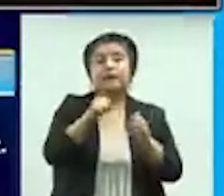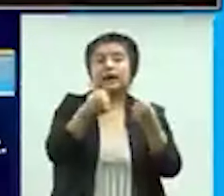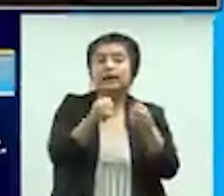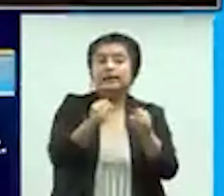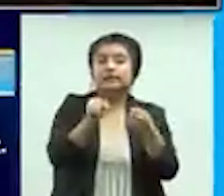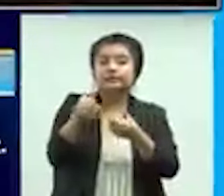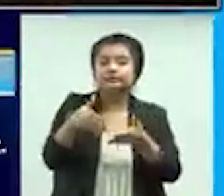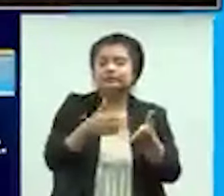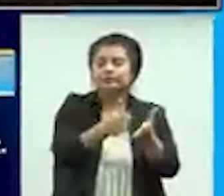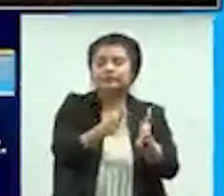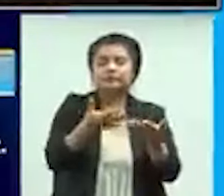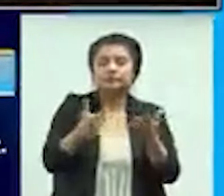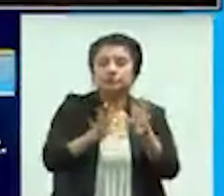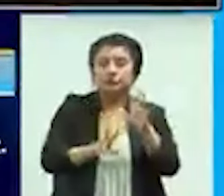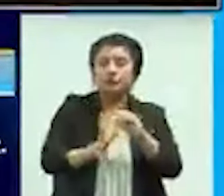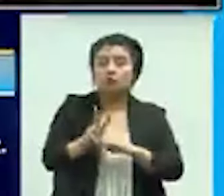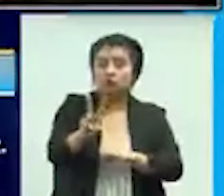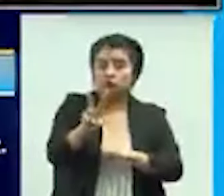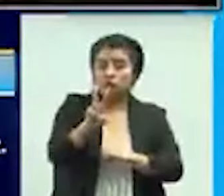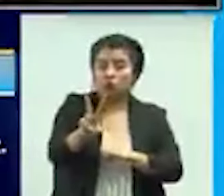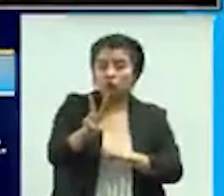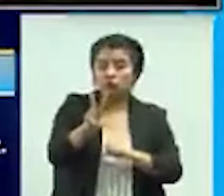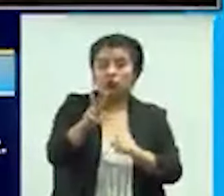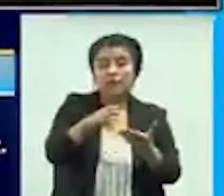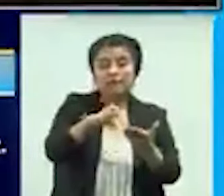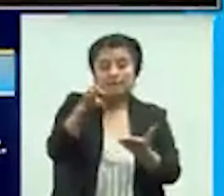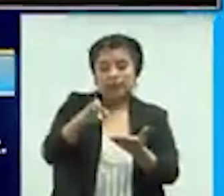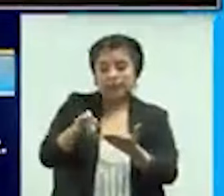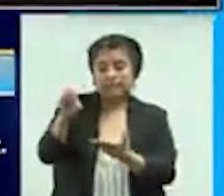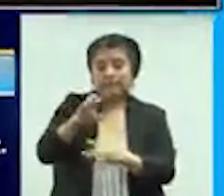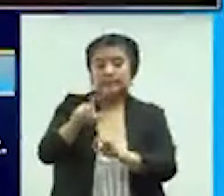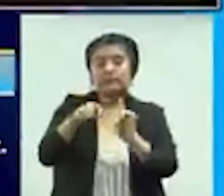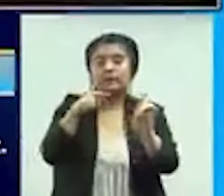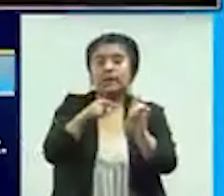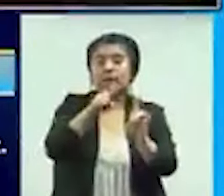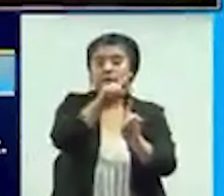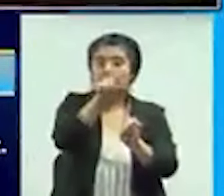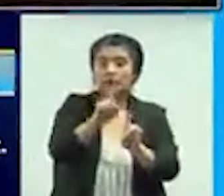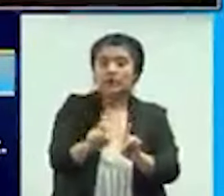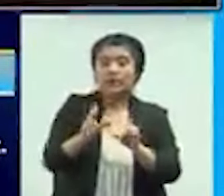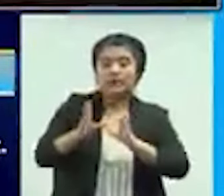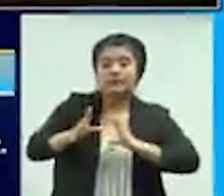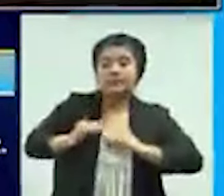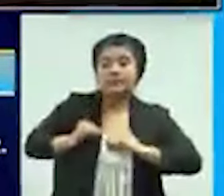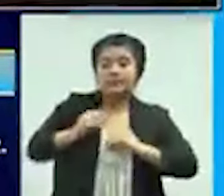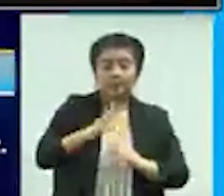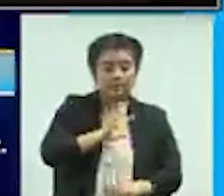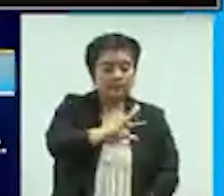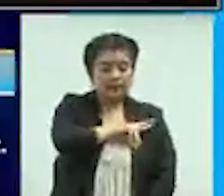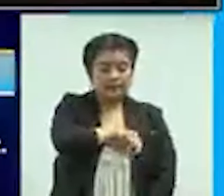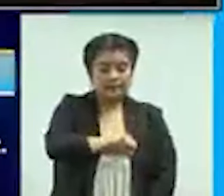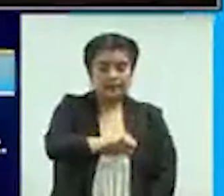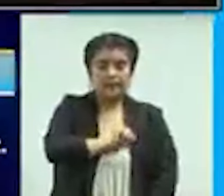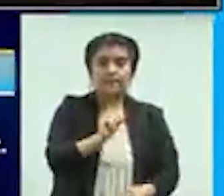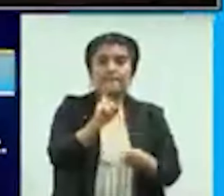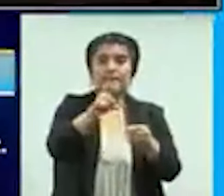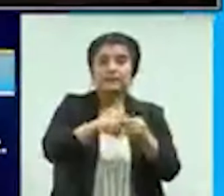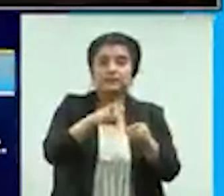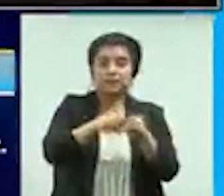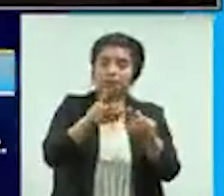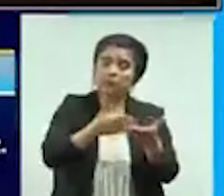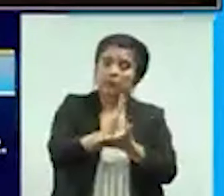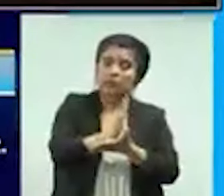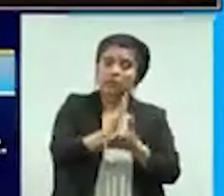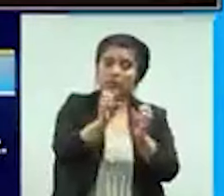la condición de los dos estados. En cuanto a la referencia en su pregunta a la admisión de Palestina como miembro de pleno derecho,